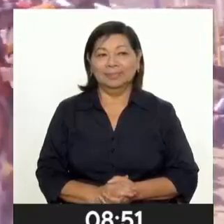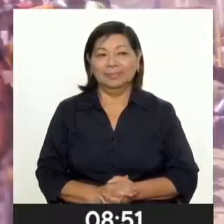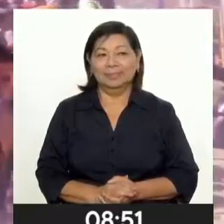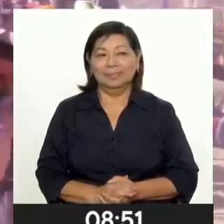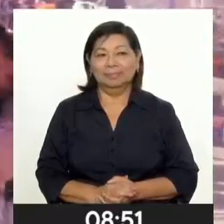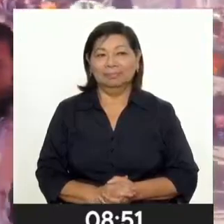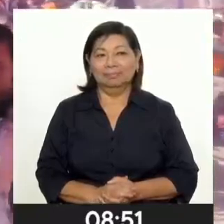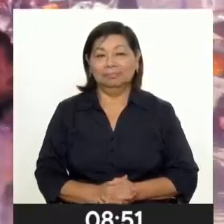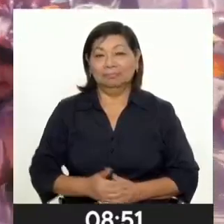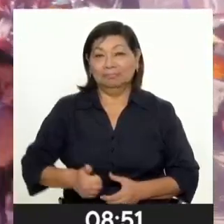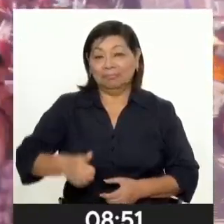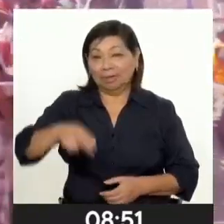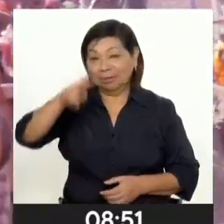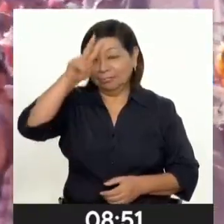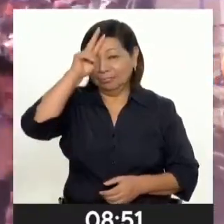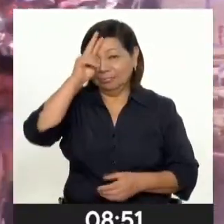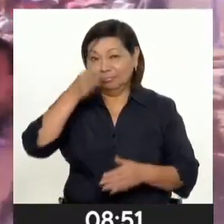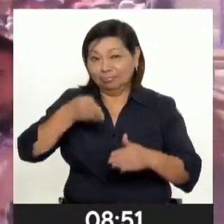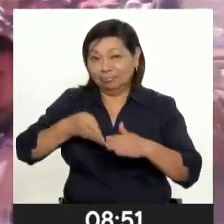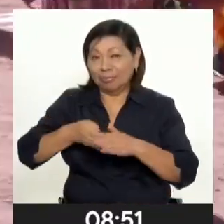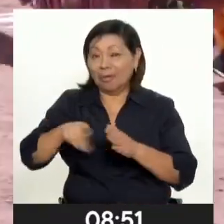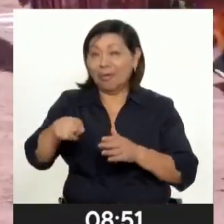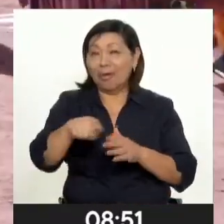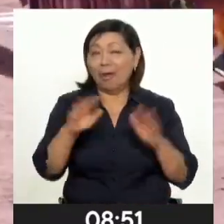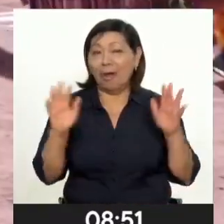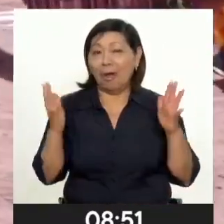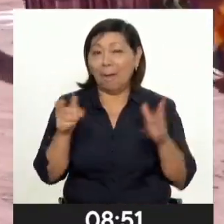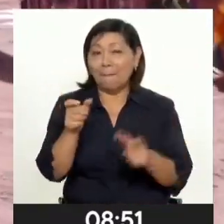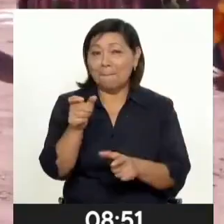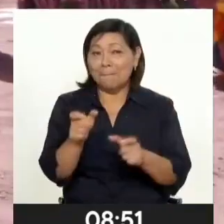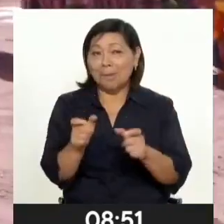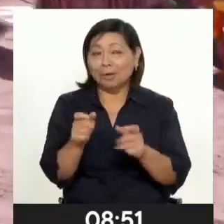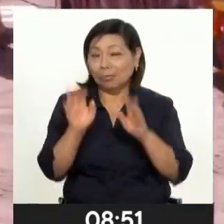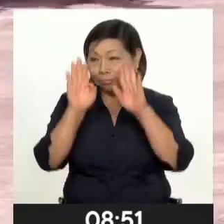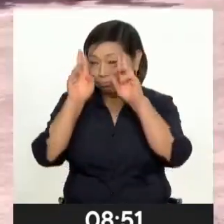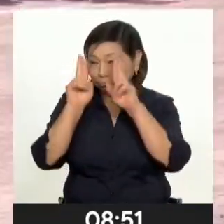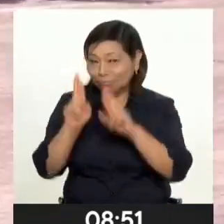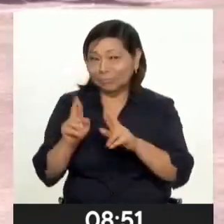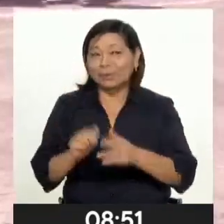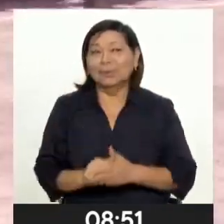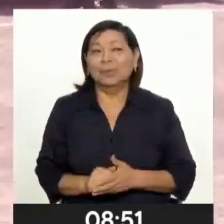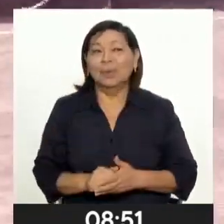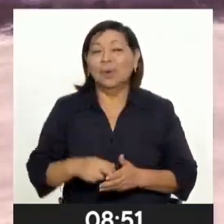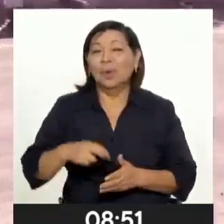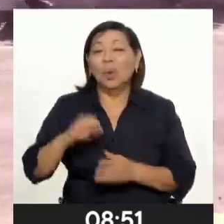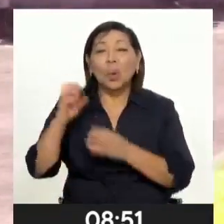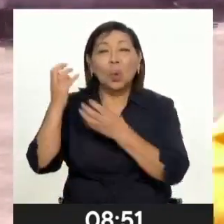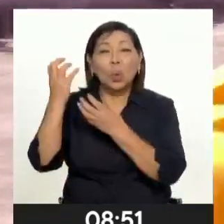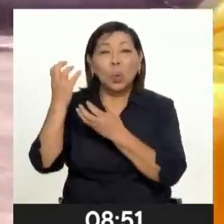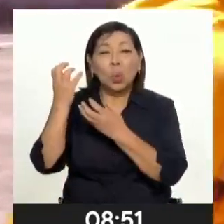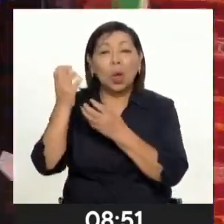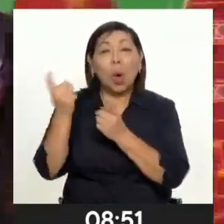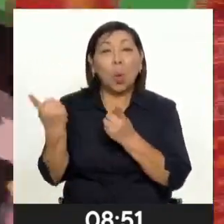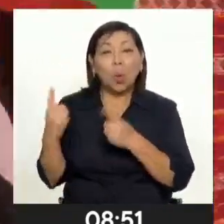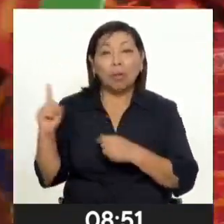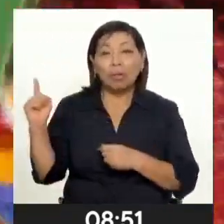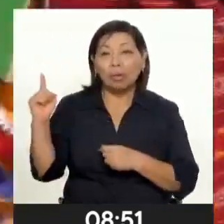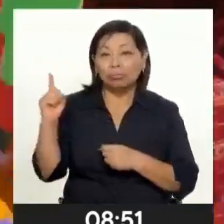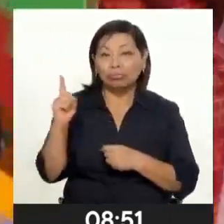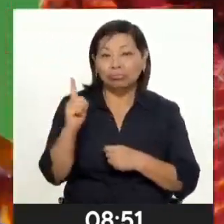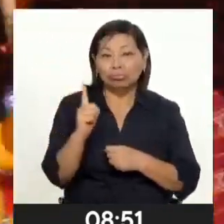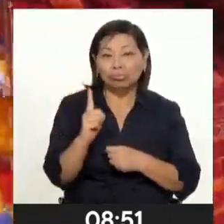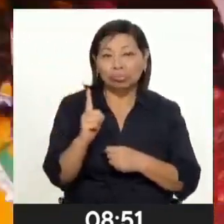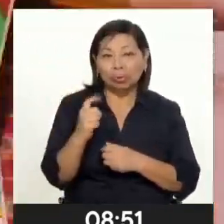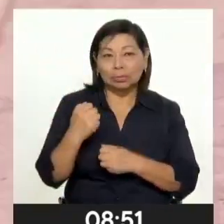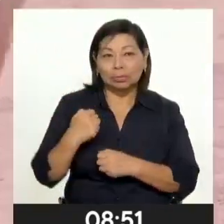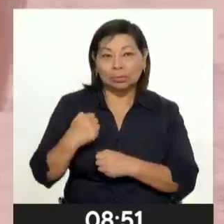El soberano inca hace su ingreso entre aplausos de la muchedumbre que lo idolatra. Los pututos resuenan ante su presencia mientras sus